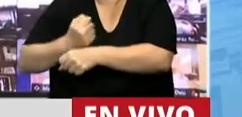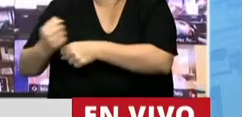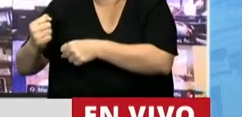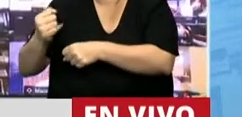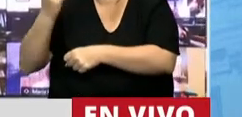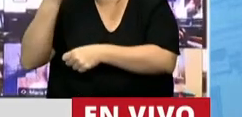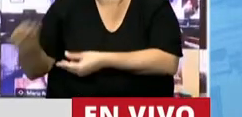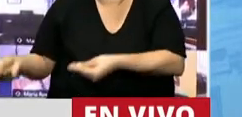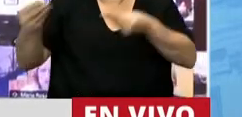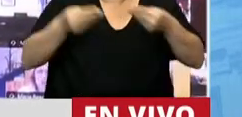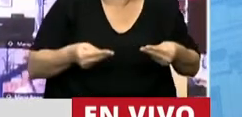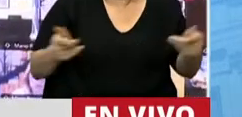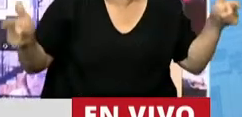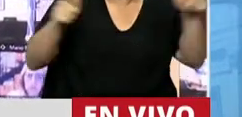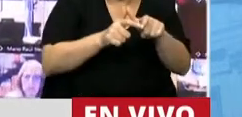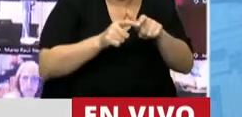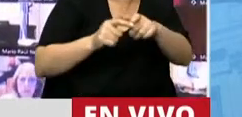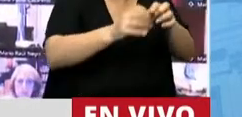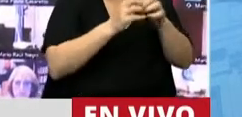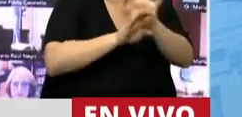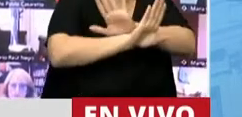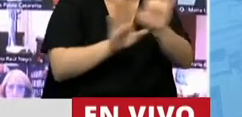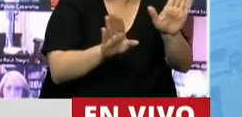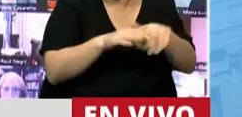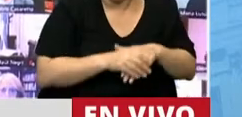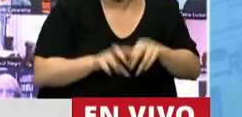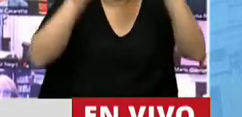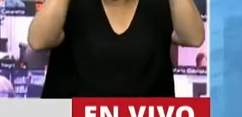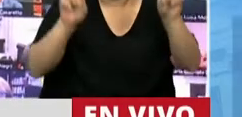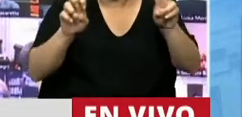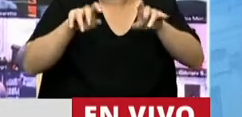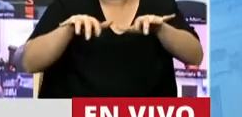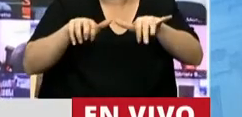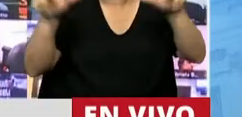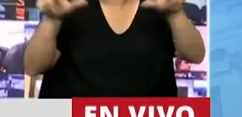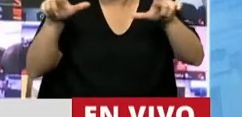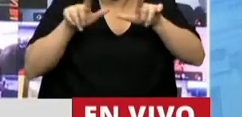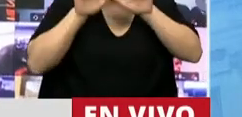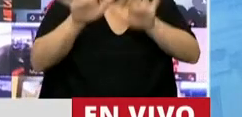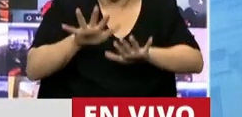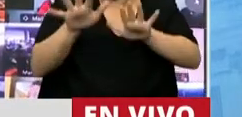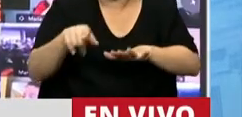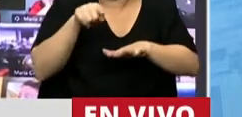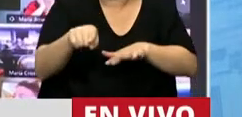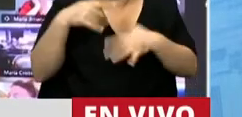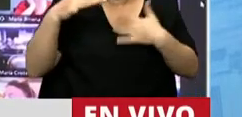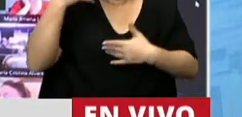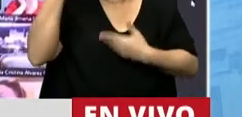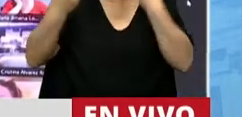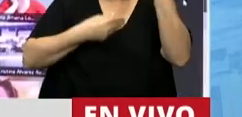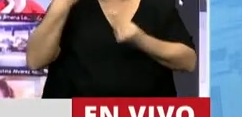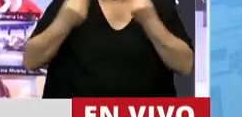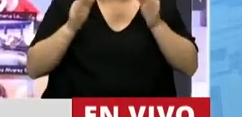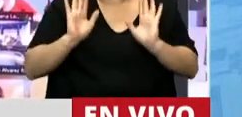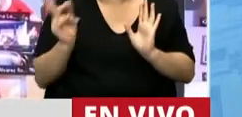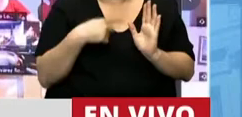tratado en comisiones en esta Cámara. El ciberacoso es una problemática que nos preocupa como sociedad y nos ocupa